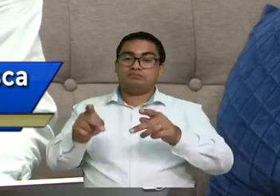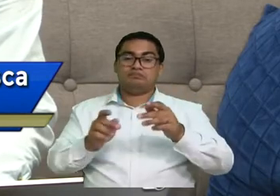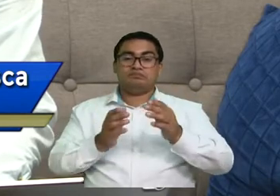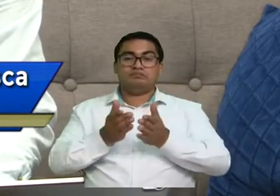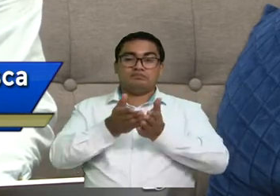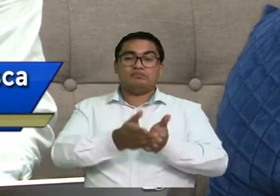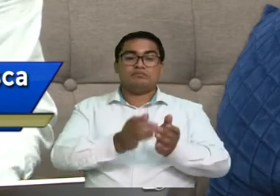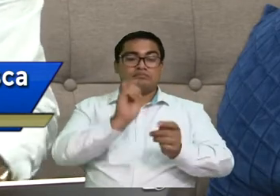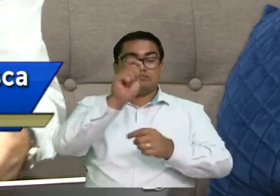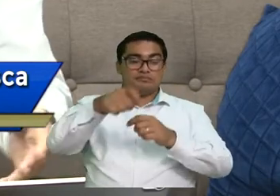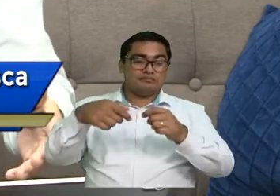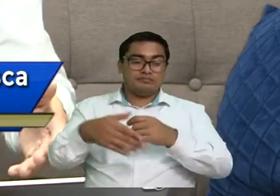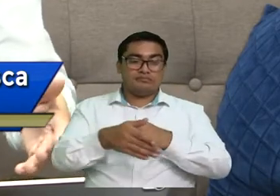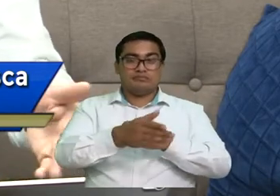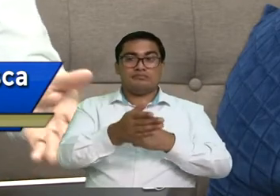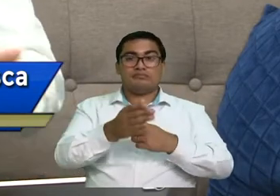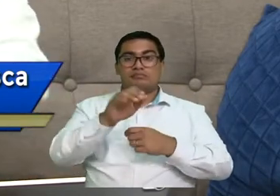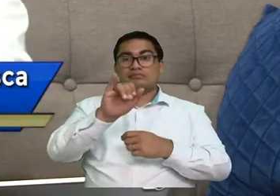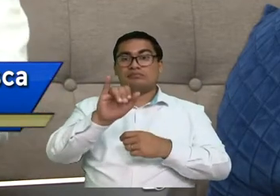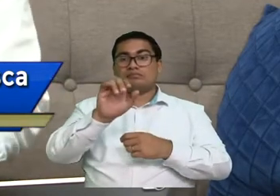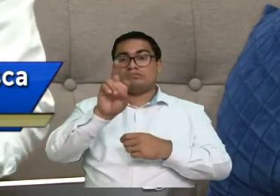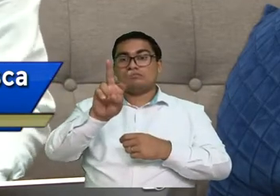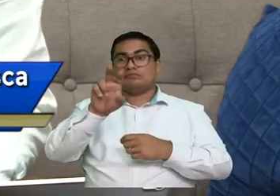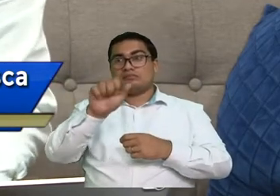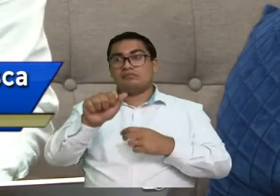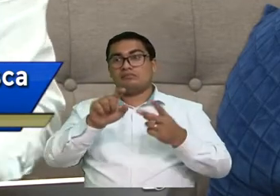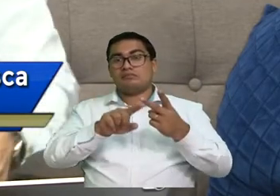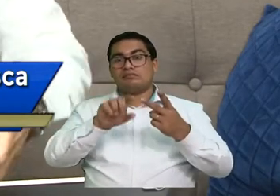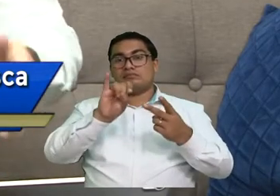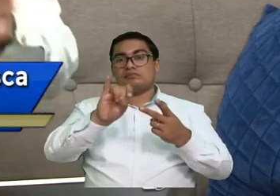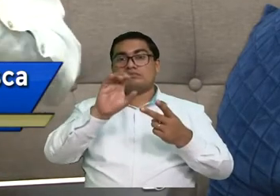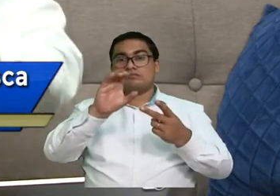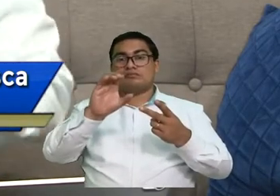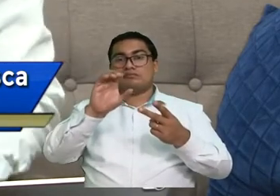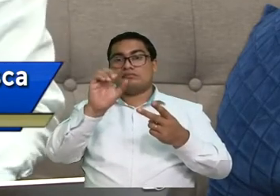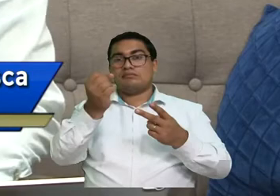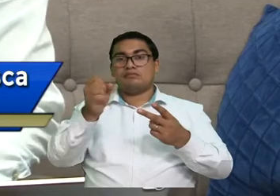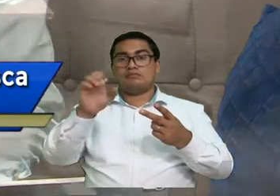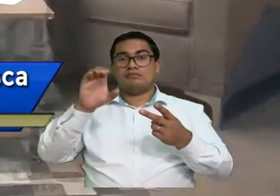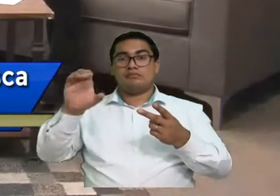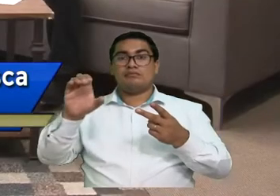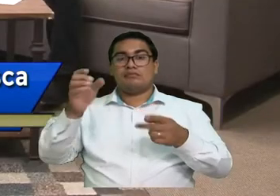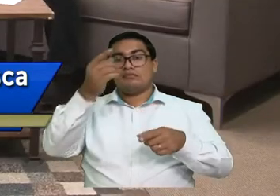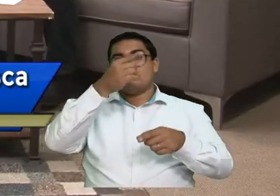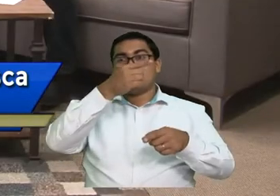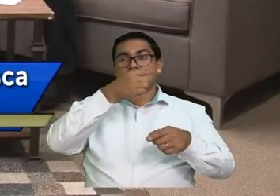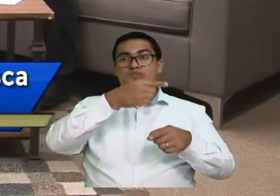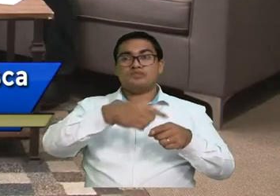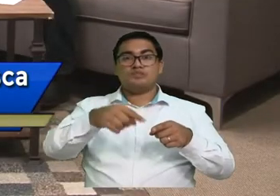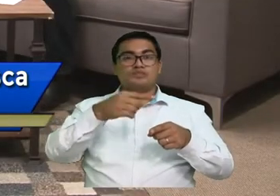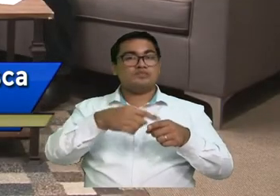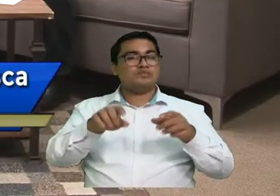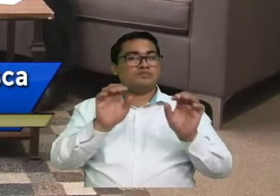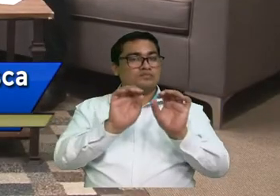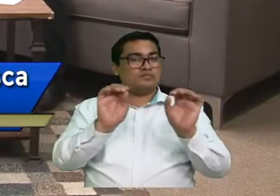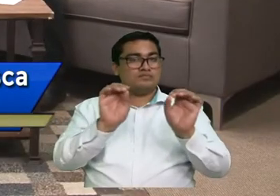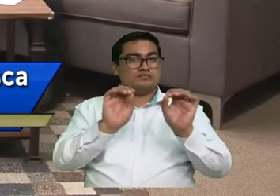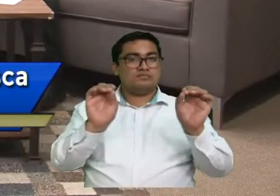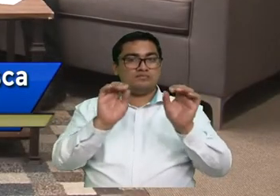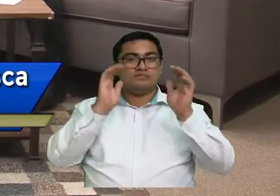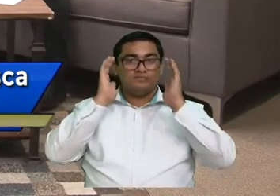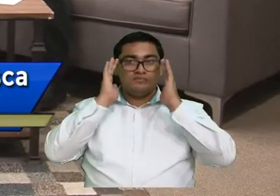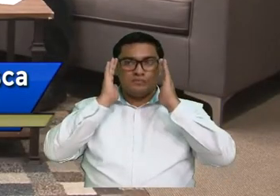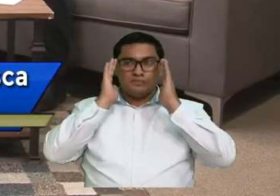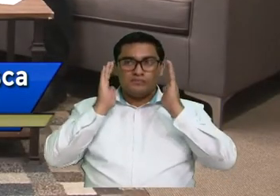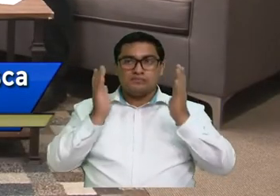les entregaba el IVA y el ISC, ¿verdad? Eso es impuestos que cobran. Los impuestos.